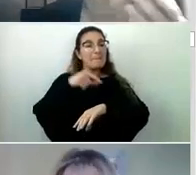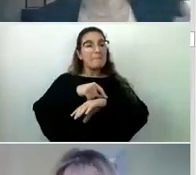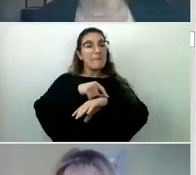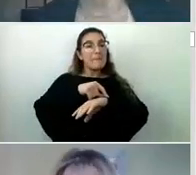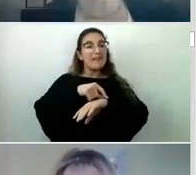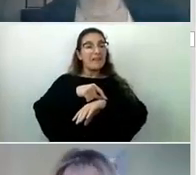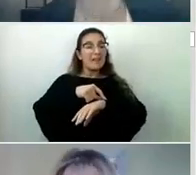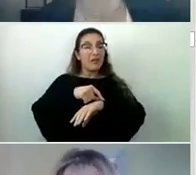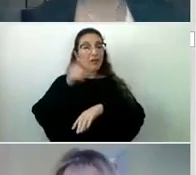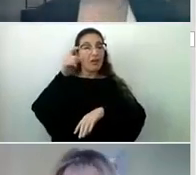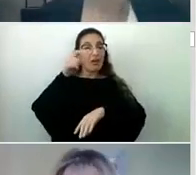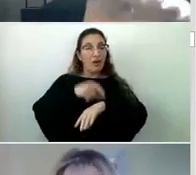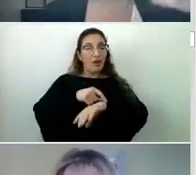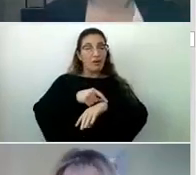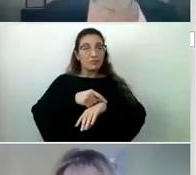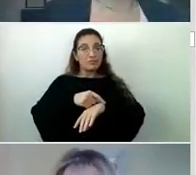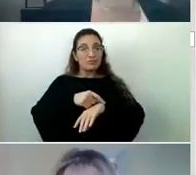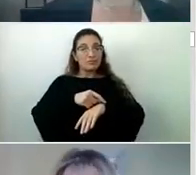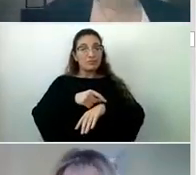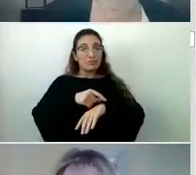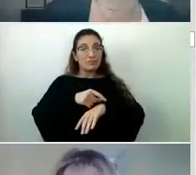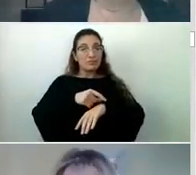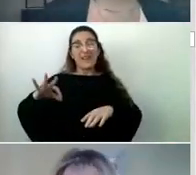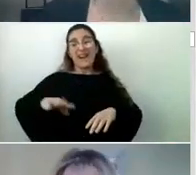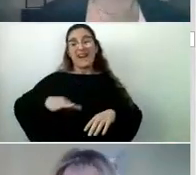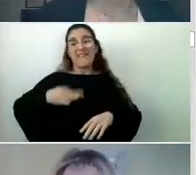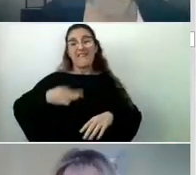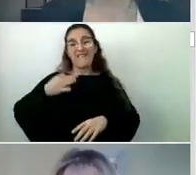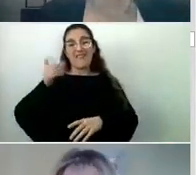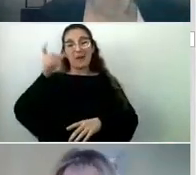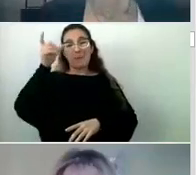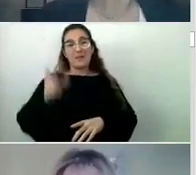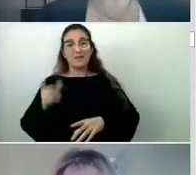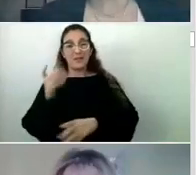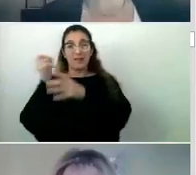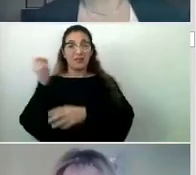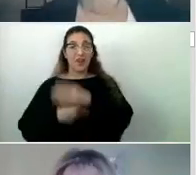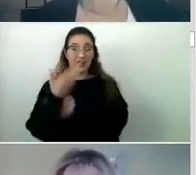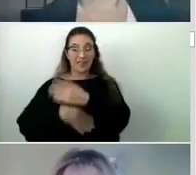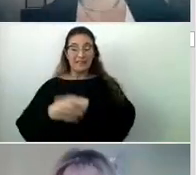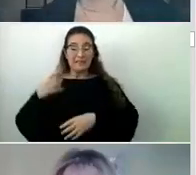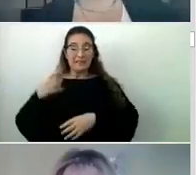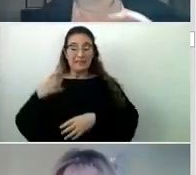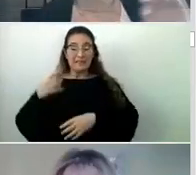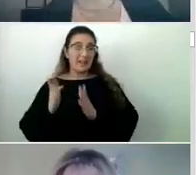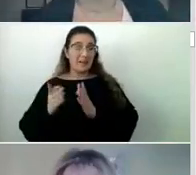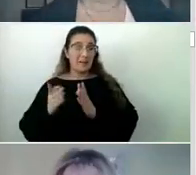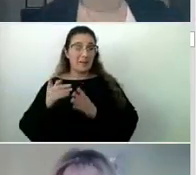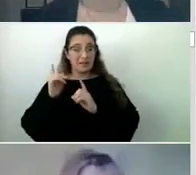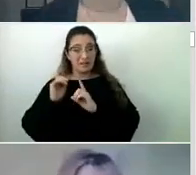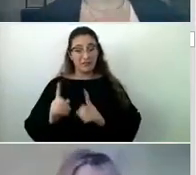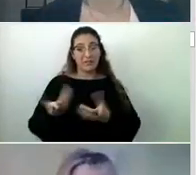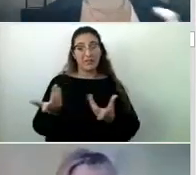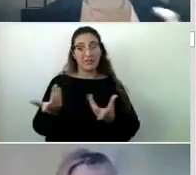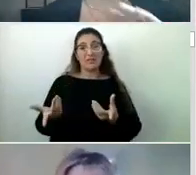con discapacidad, toda la vida de la persona con discapacidad, pasa a tener implicancia a través del modelo médico, todo,